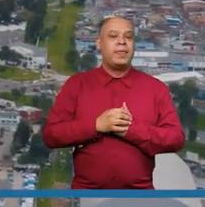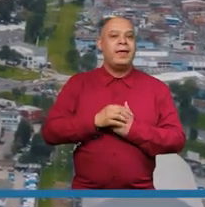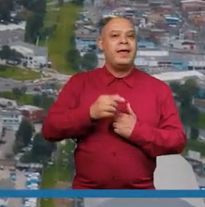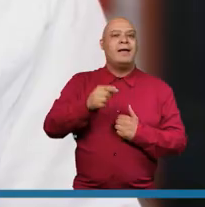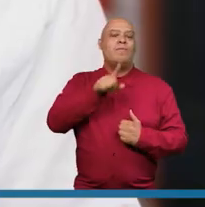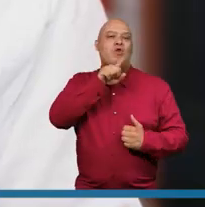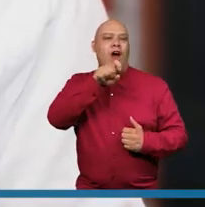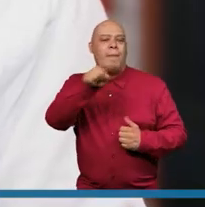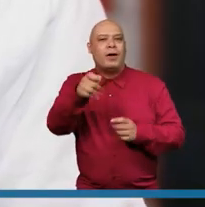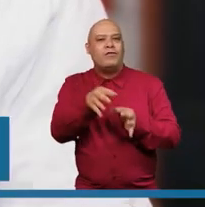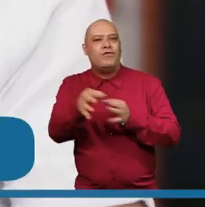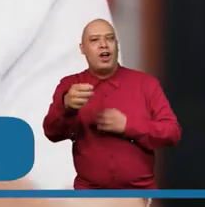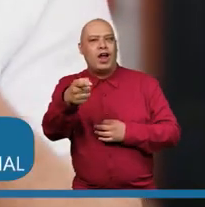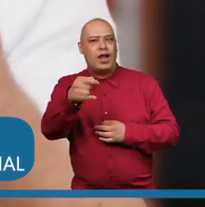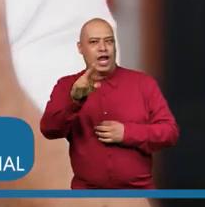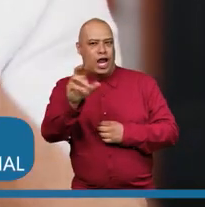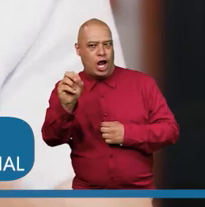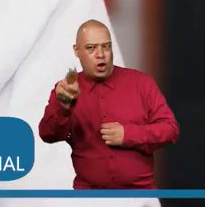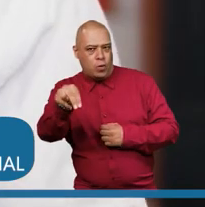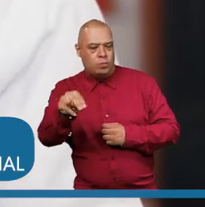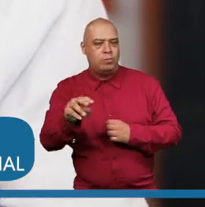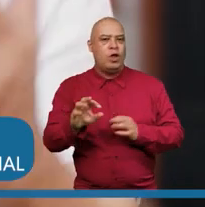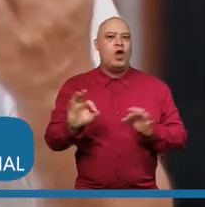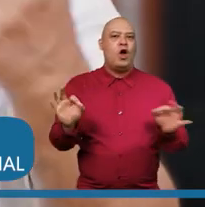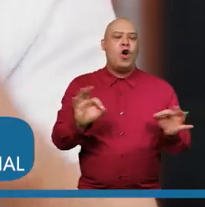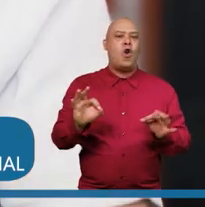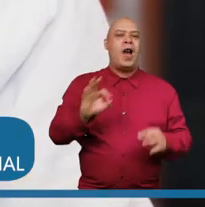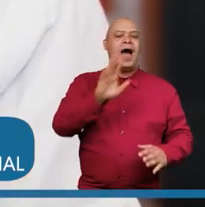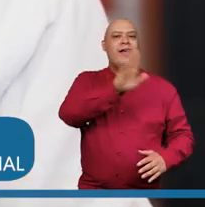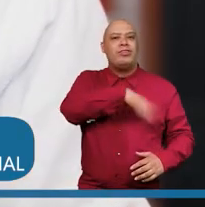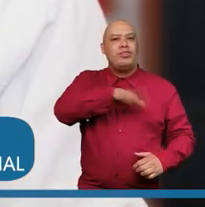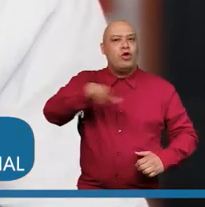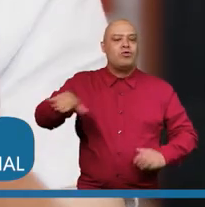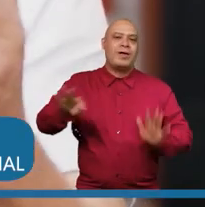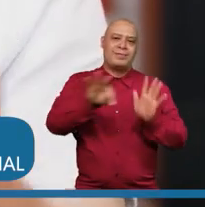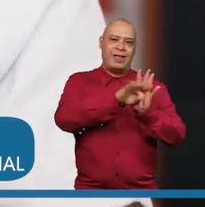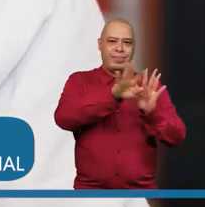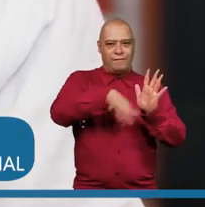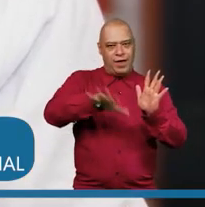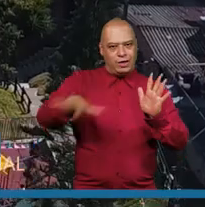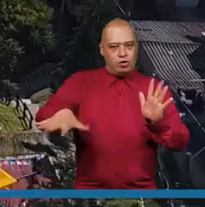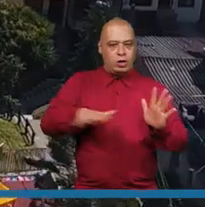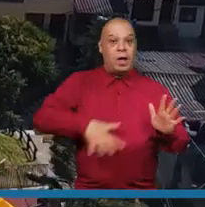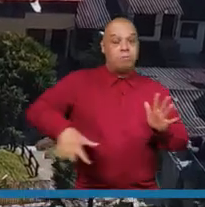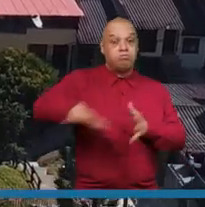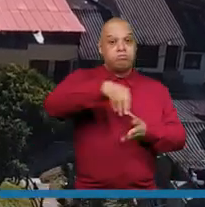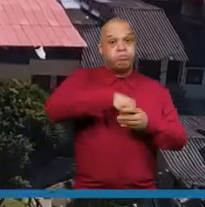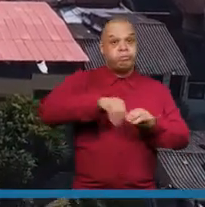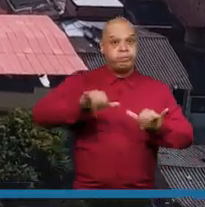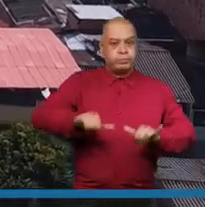de Girón o en Antioquia, Santa Fe de Antioquia.